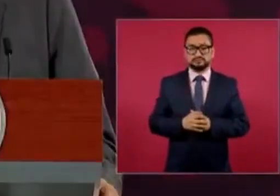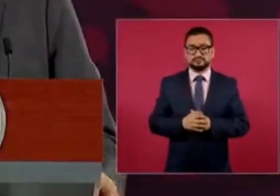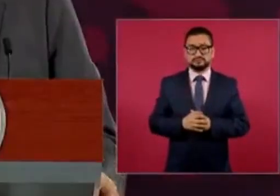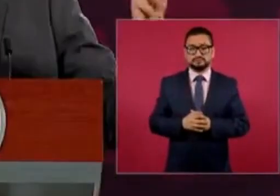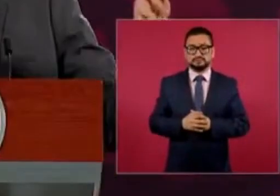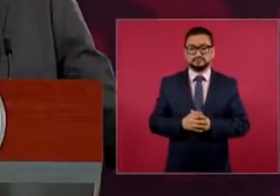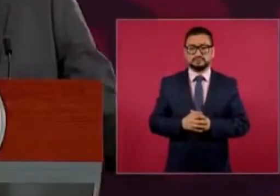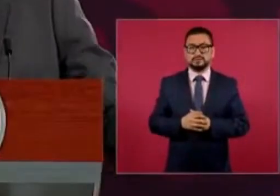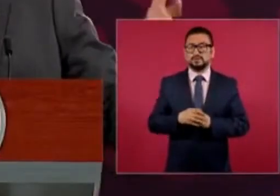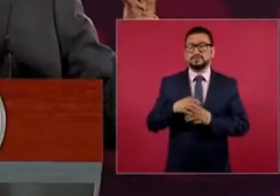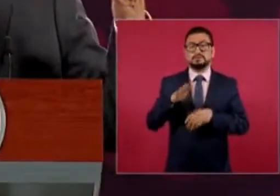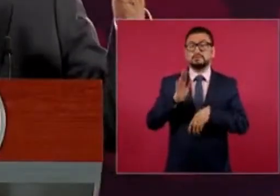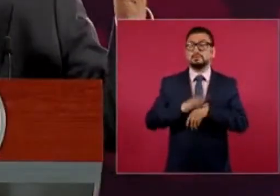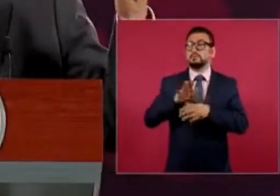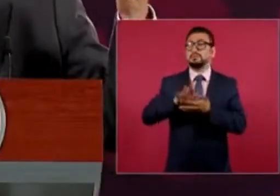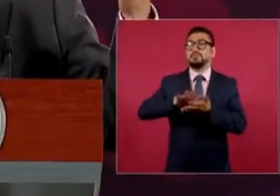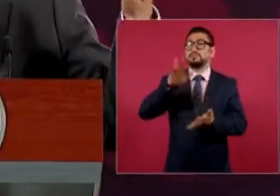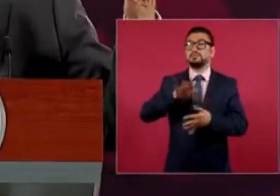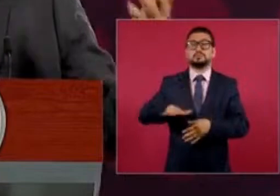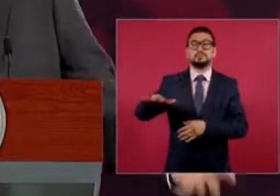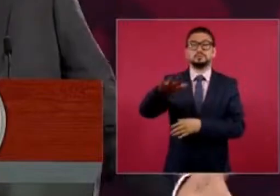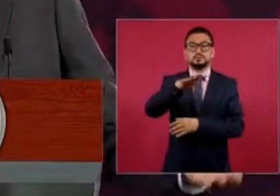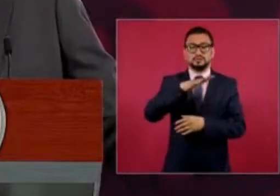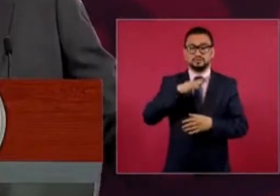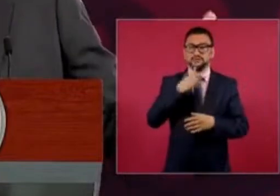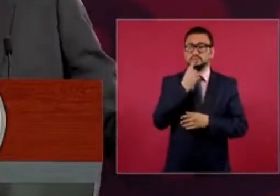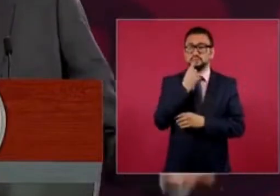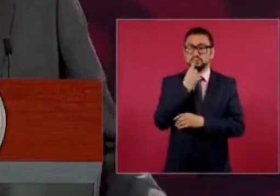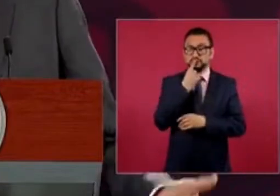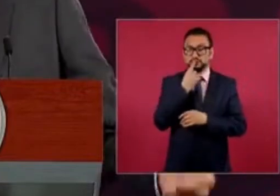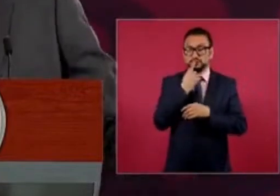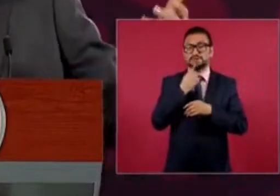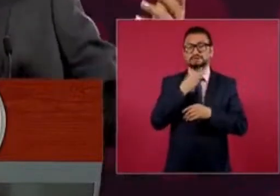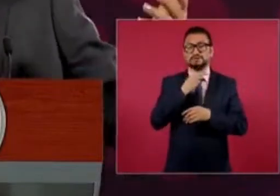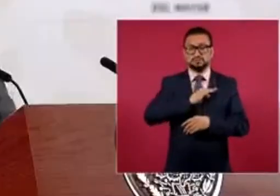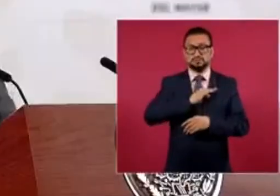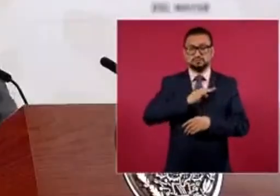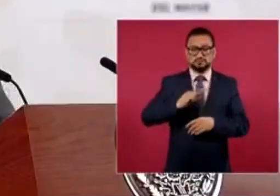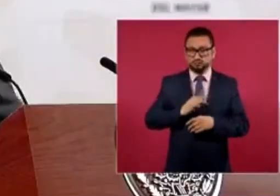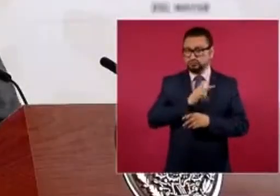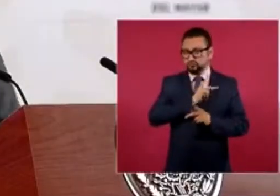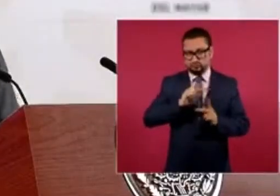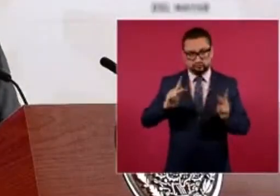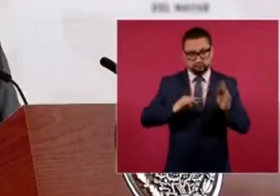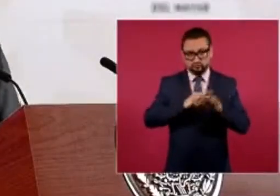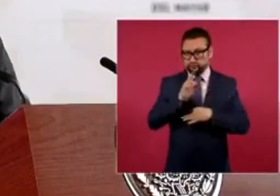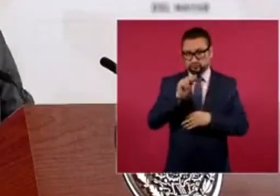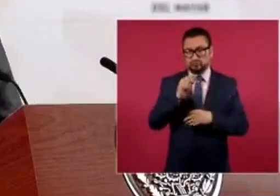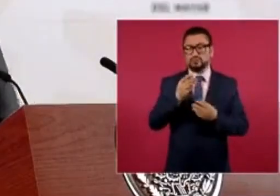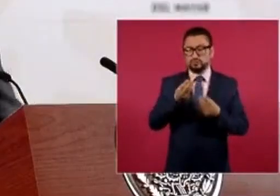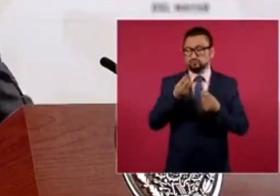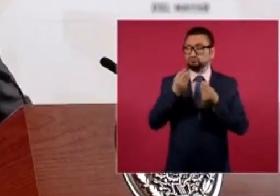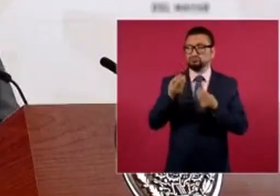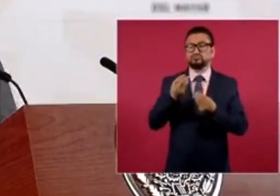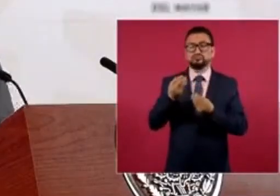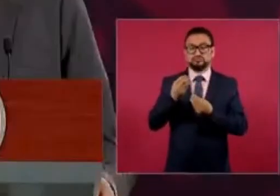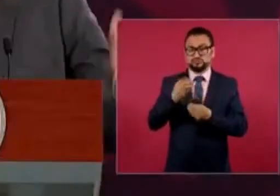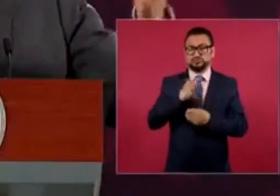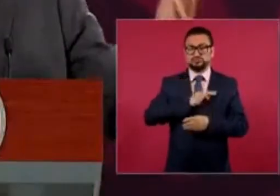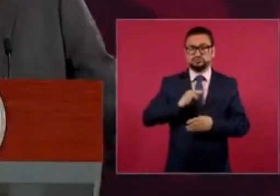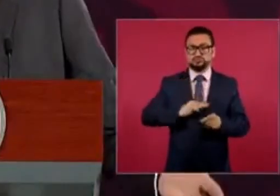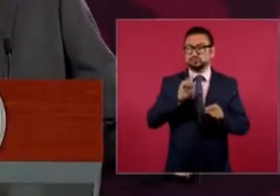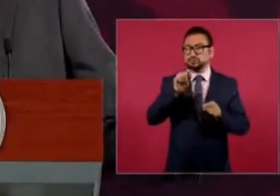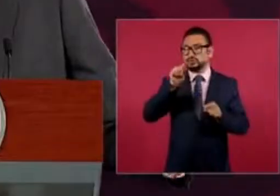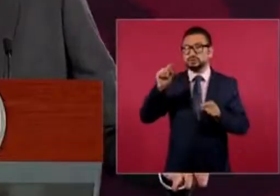la mayoría de los policías municipales, no todos desde luego, pero en muchos municipios